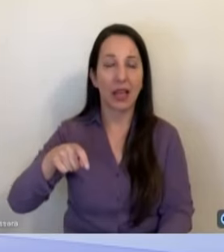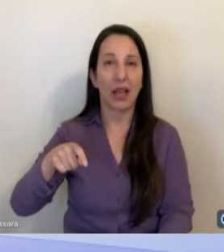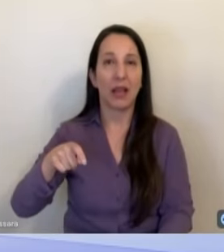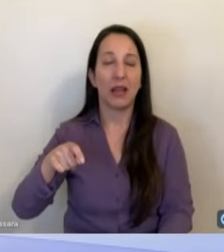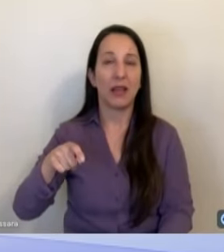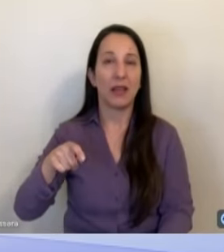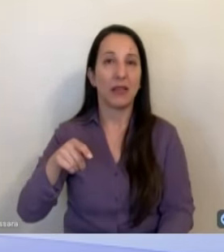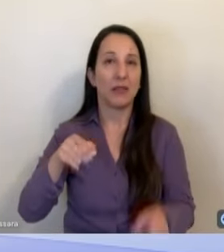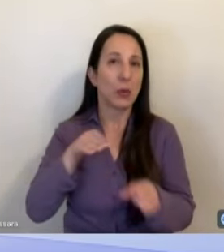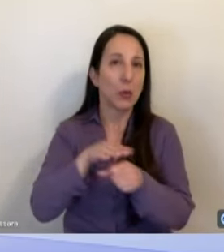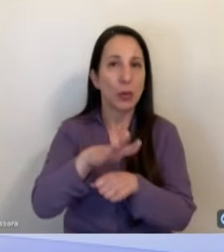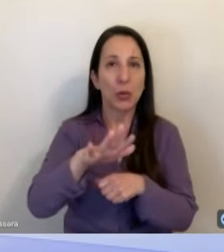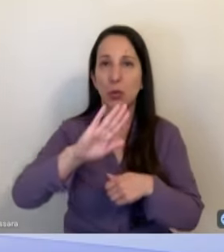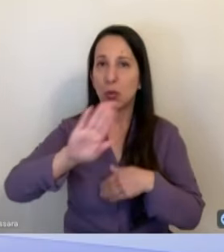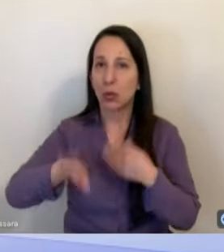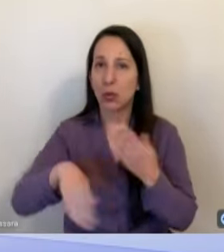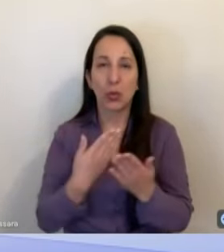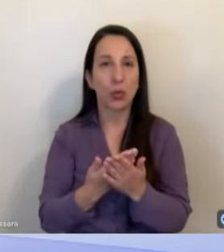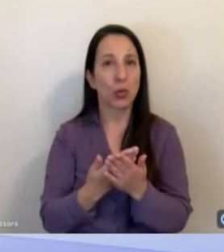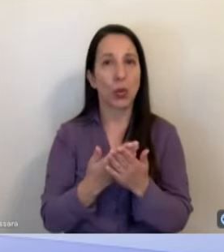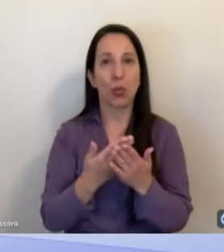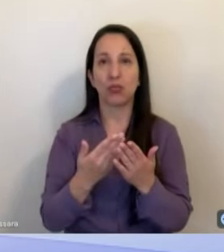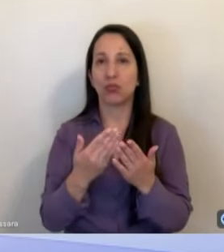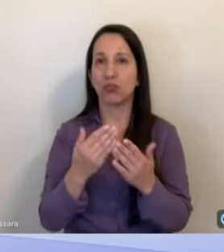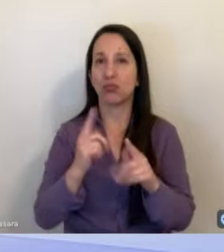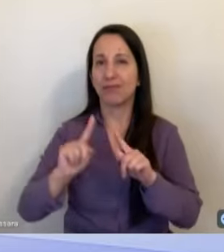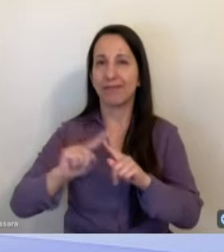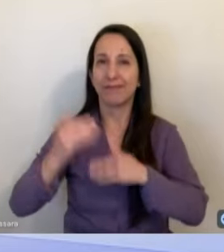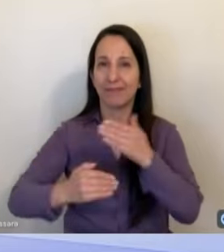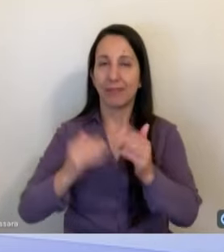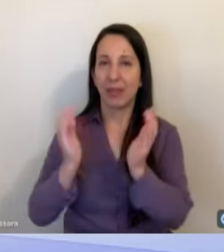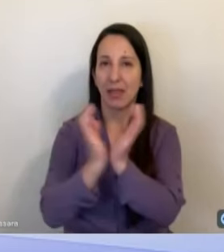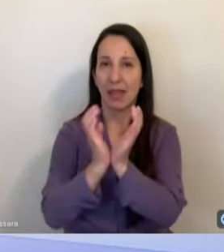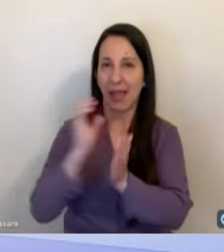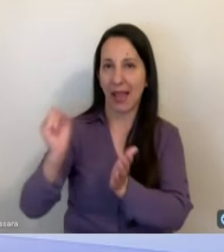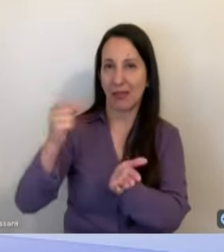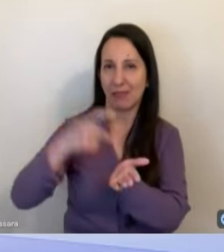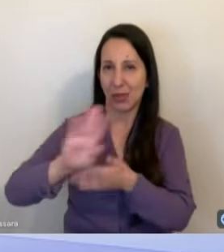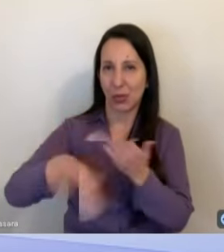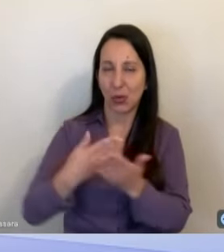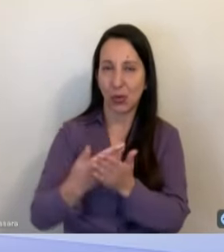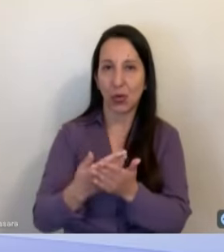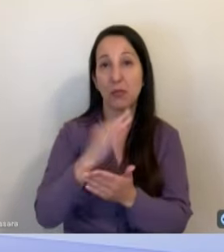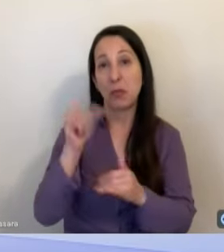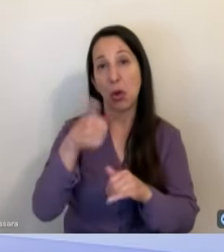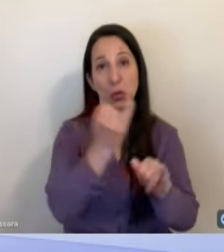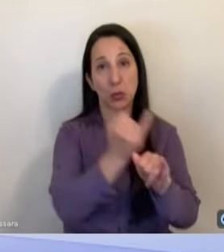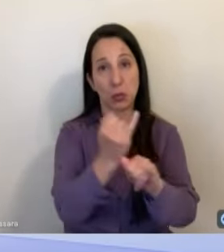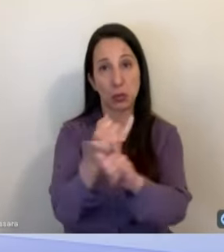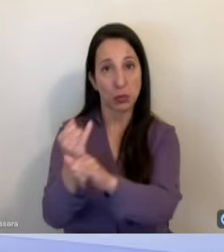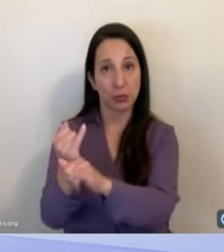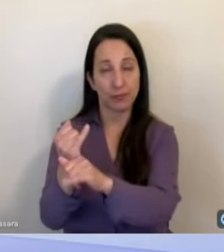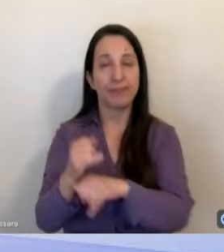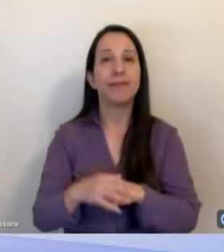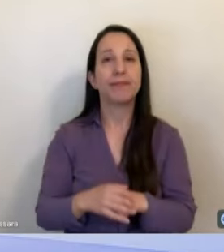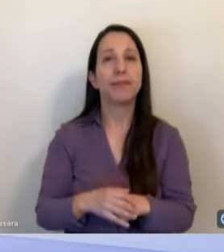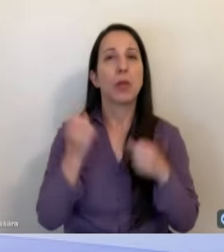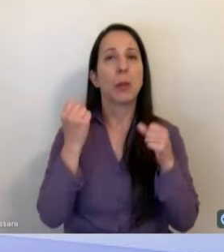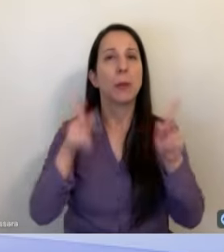lo que normalmente debe cubrir una persona con la Caja y también con otras instituciones, porque mucha gente está tratando de abrir